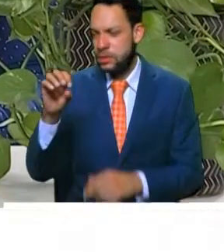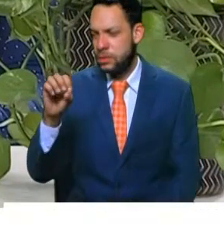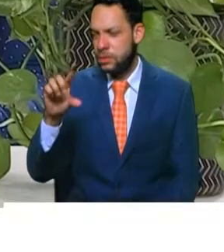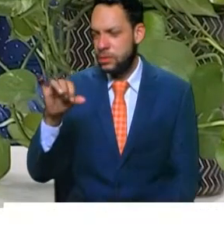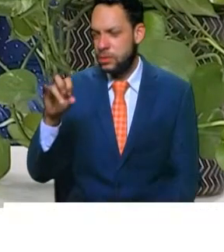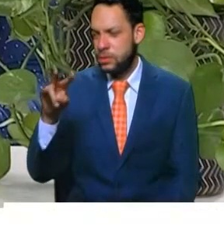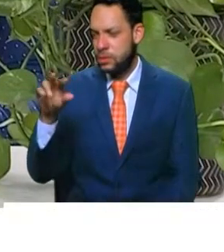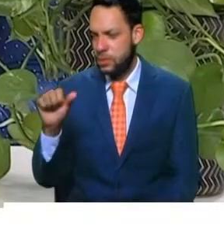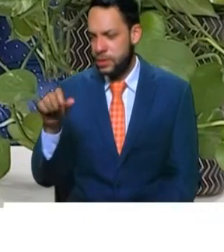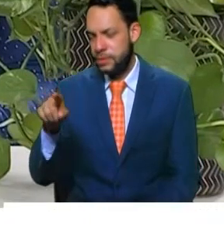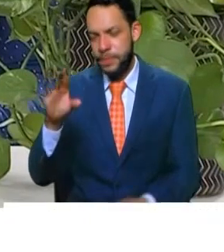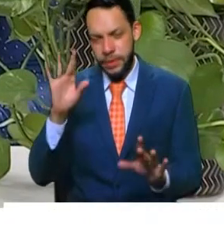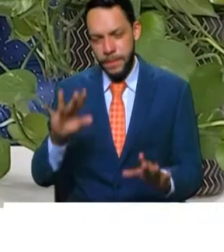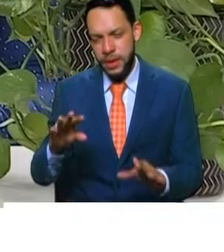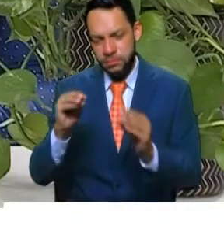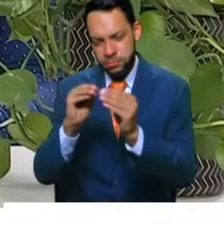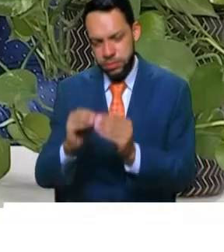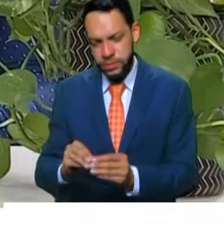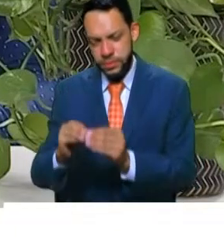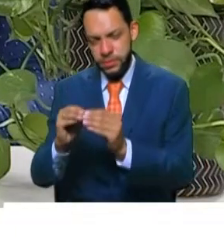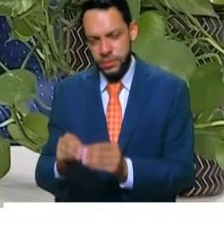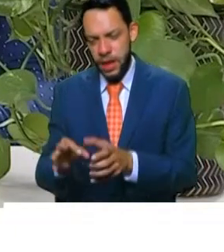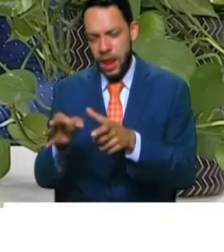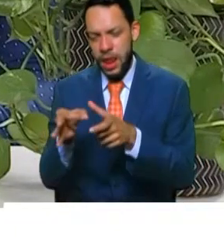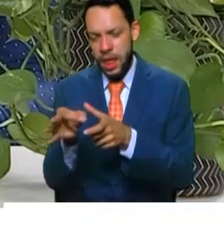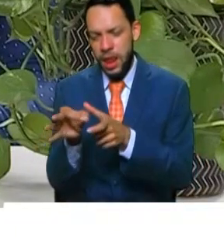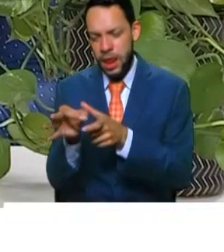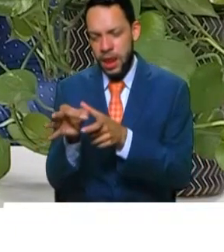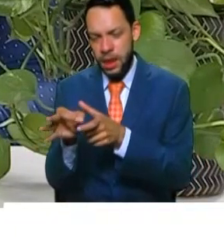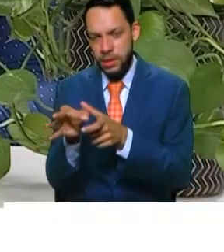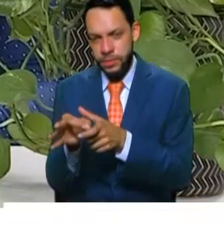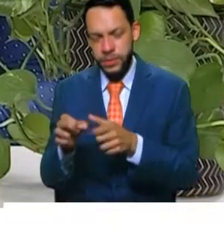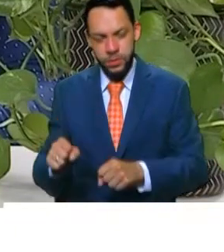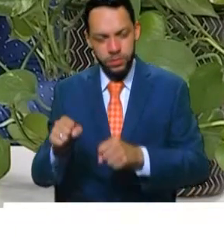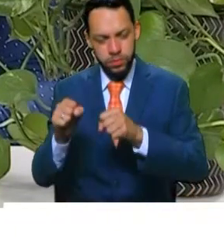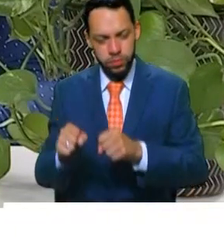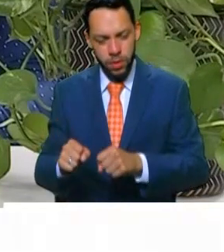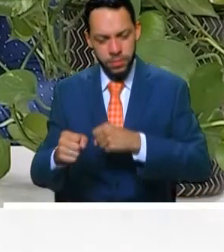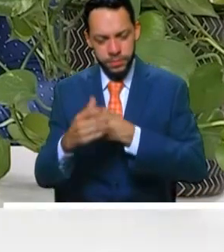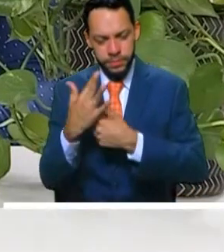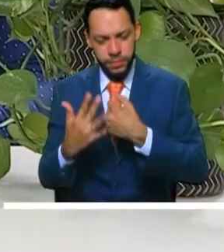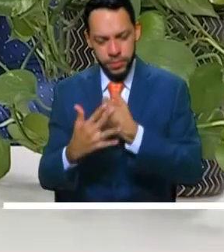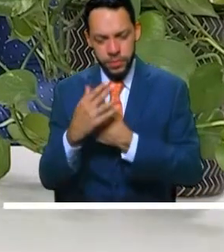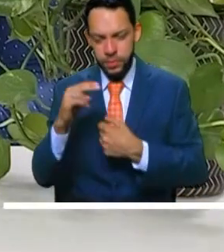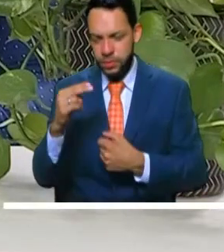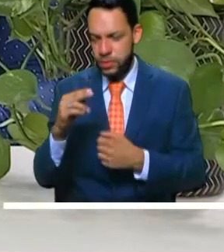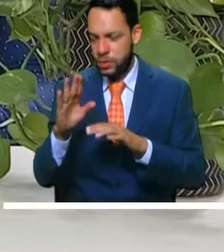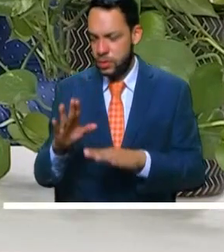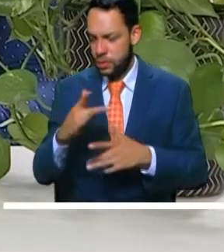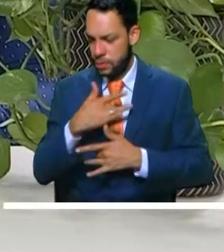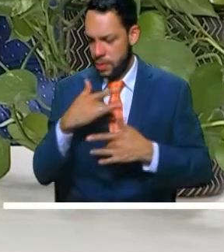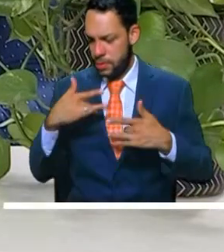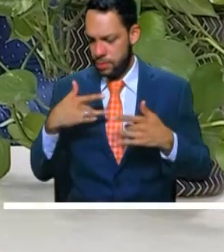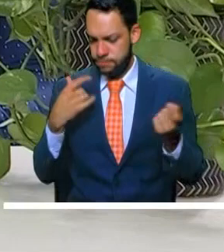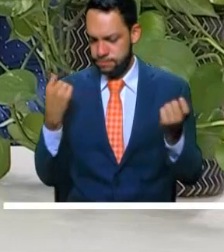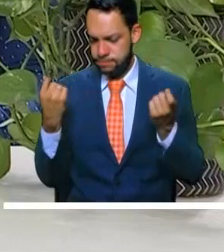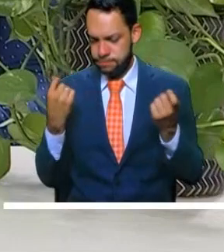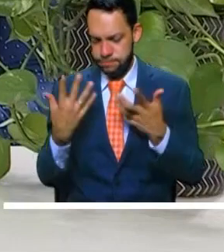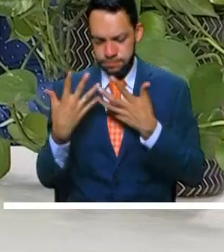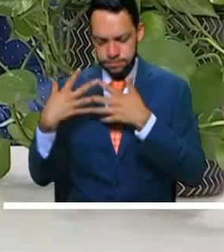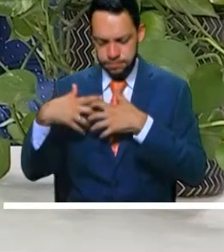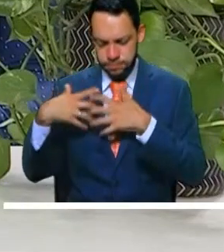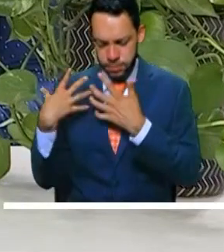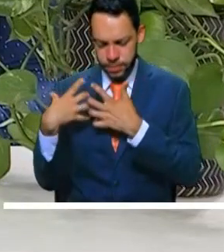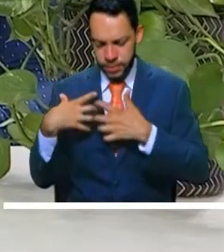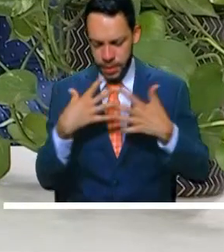para formación de membranas celulares y también para hormonas. Eso es lo que nos permite mantener una buena calidad de nuestros órganos y